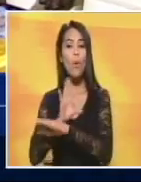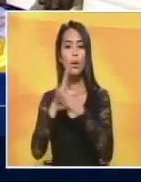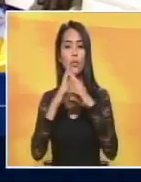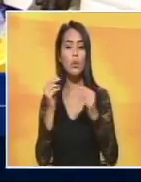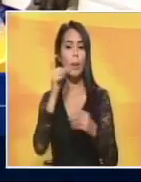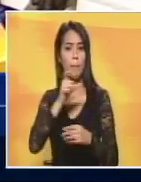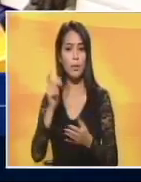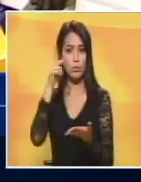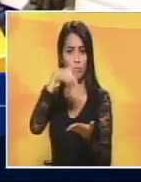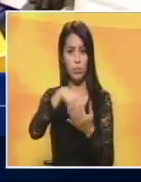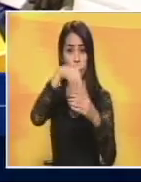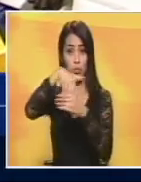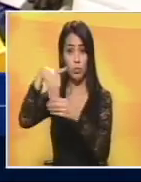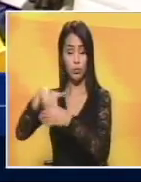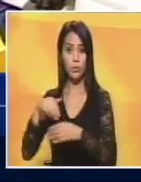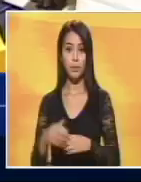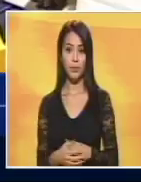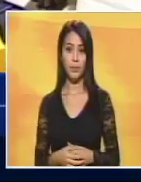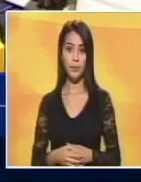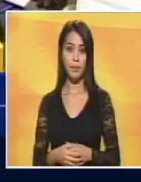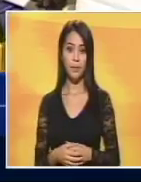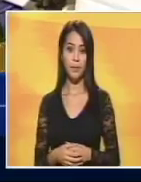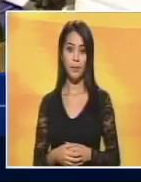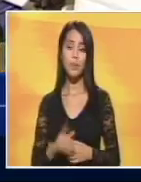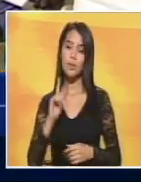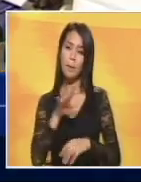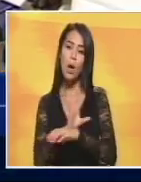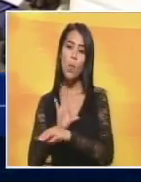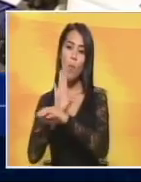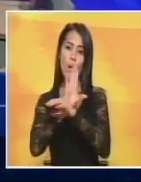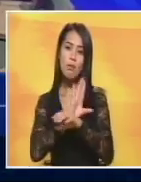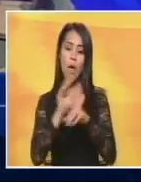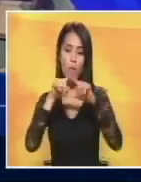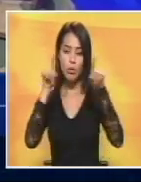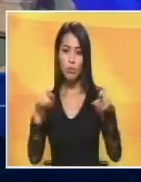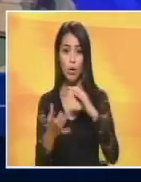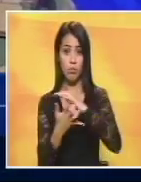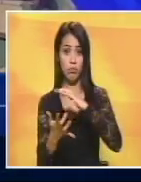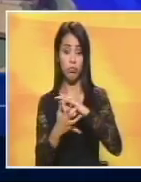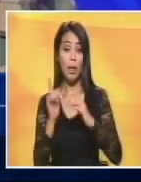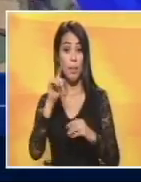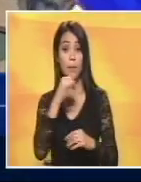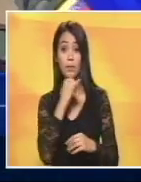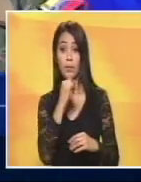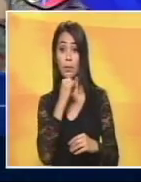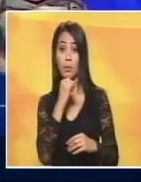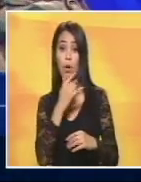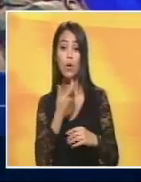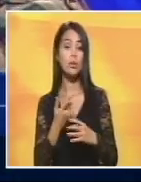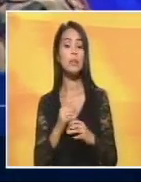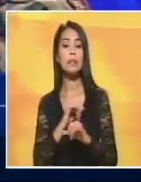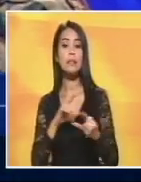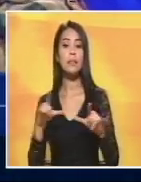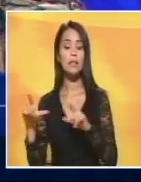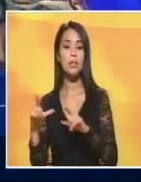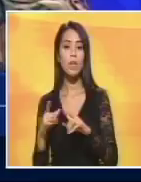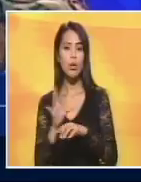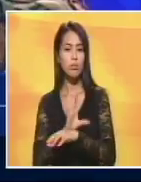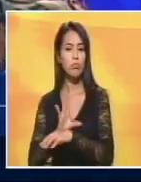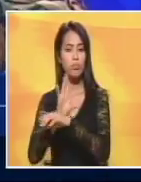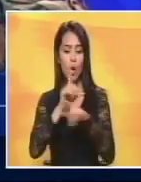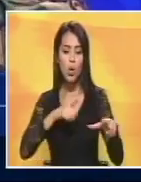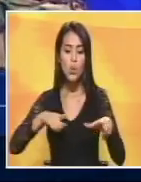ciudadanos que ejerzan su derecho al sufragio y el resguardo del material electoral. Además, destacó que fueron activadas zonas de seguridad